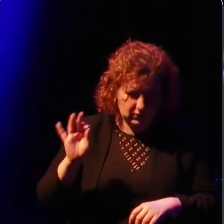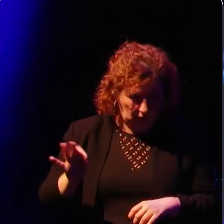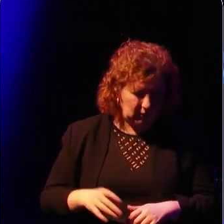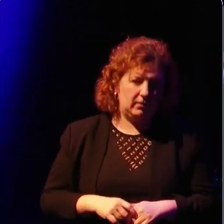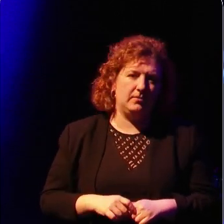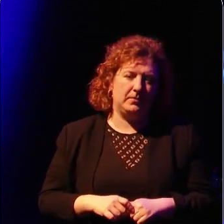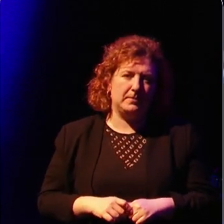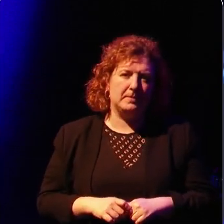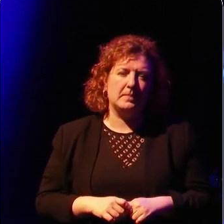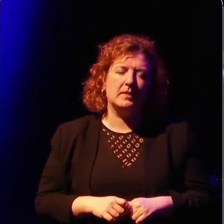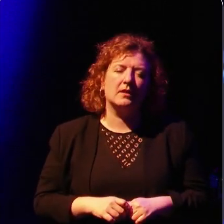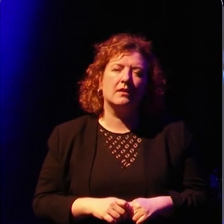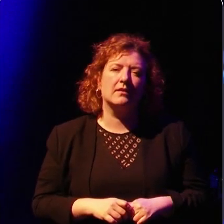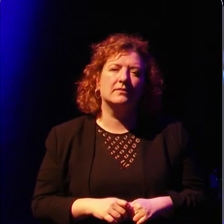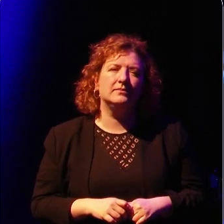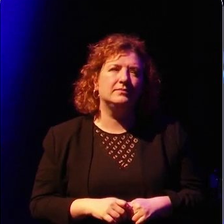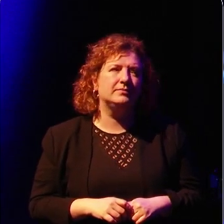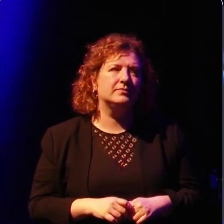así.